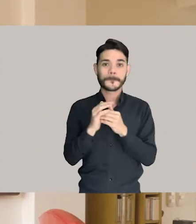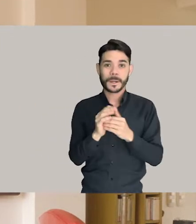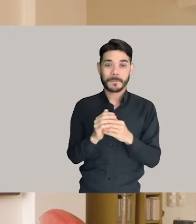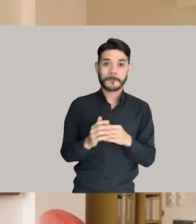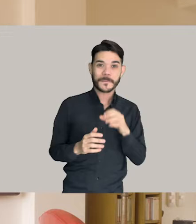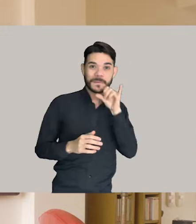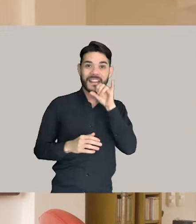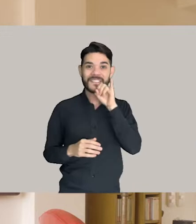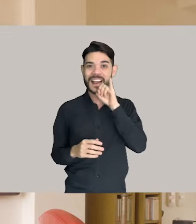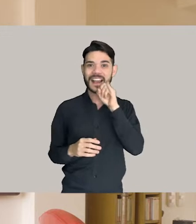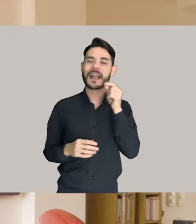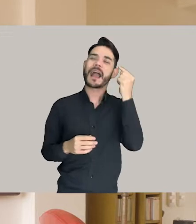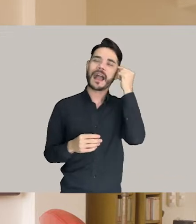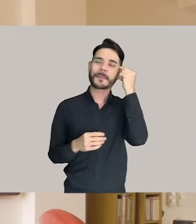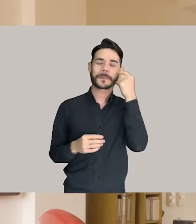albahaca puede